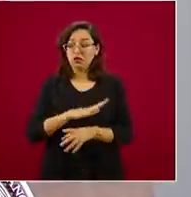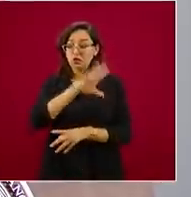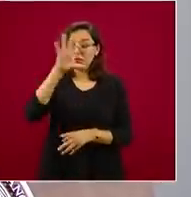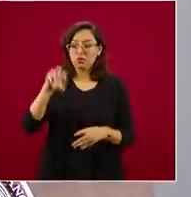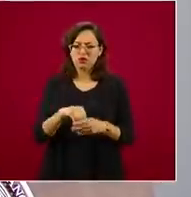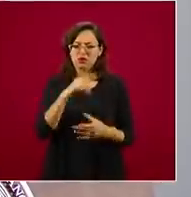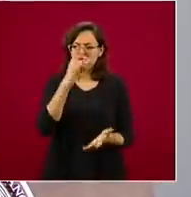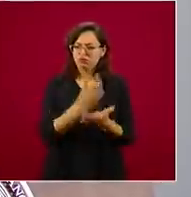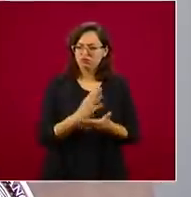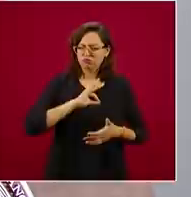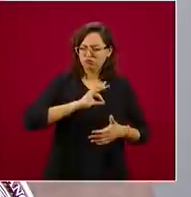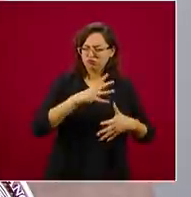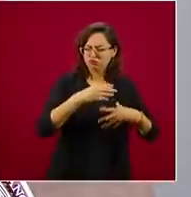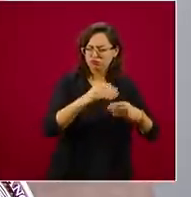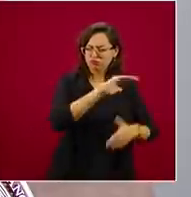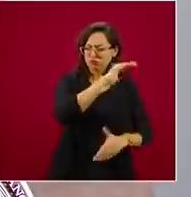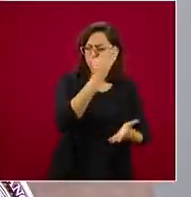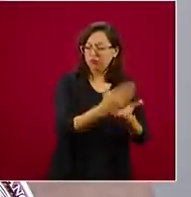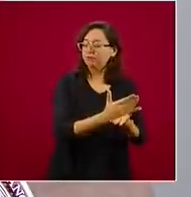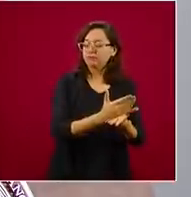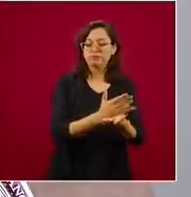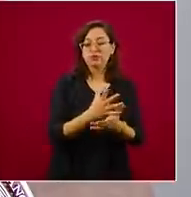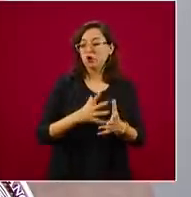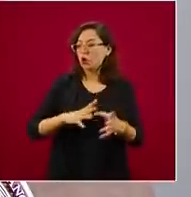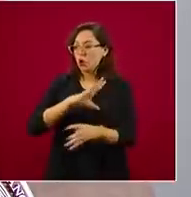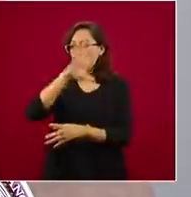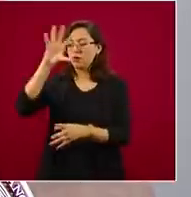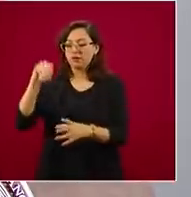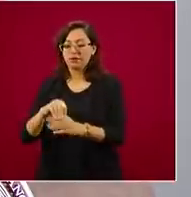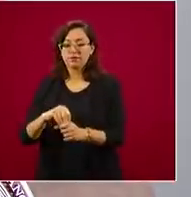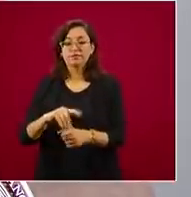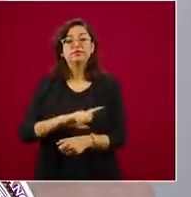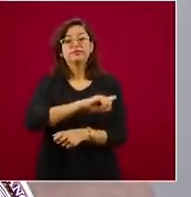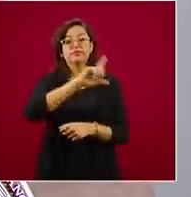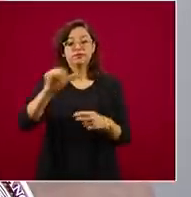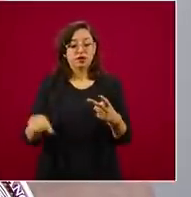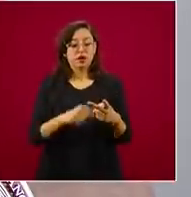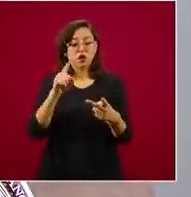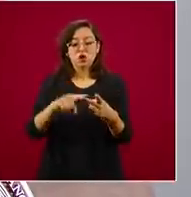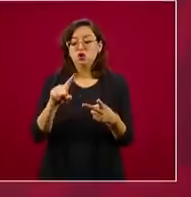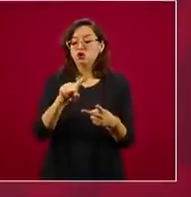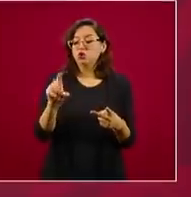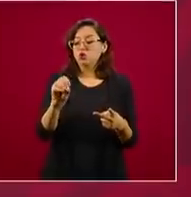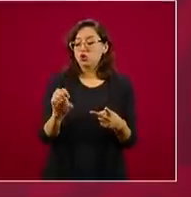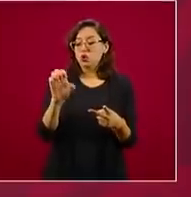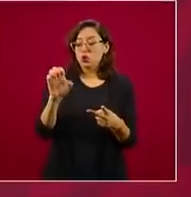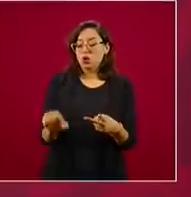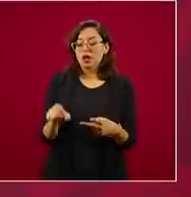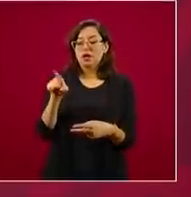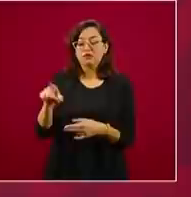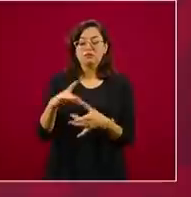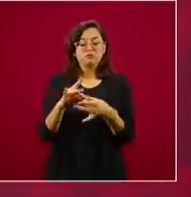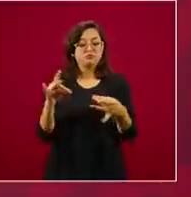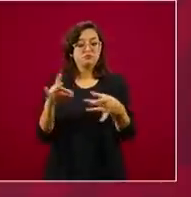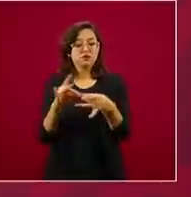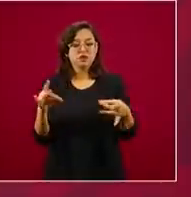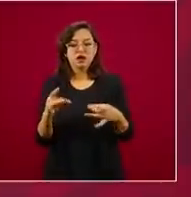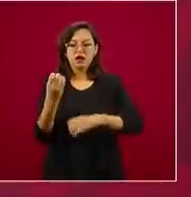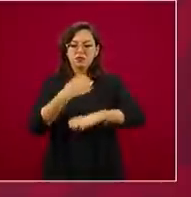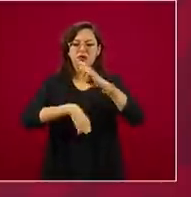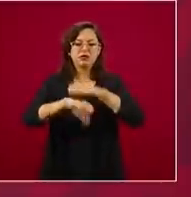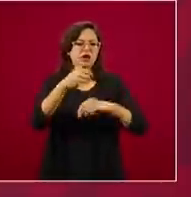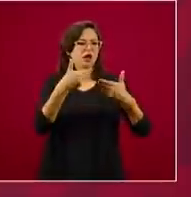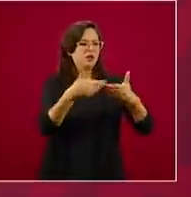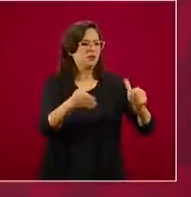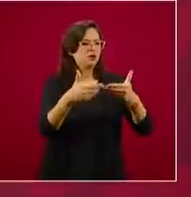El maestro Zoé Robledo nos presentará el tema de la apertura, la implementación y administración de las empresas, en qué vamos.